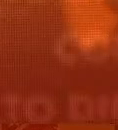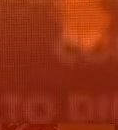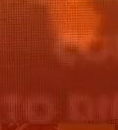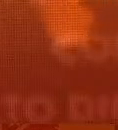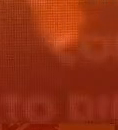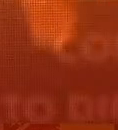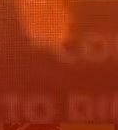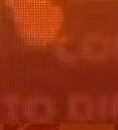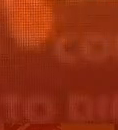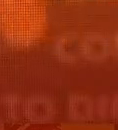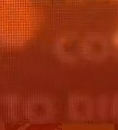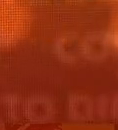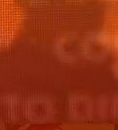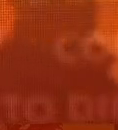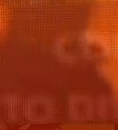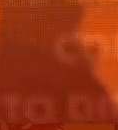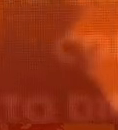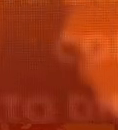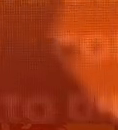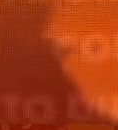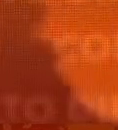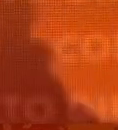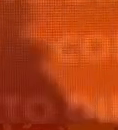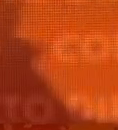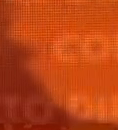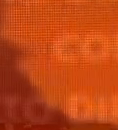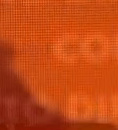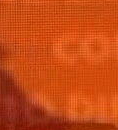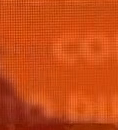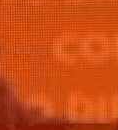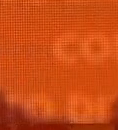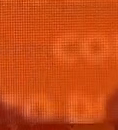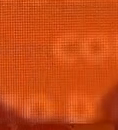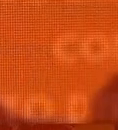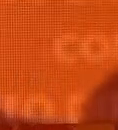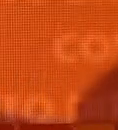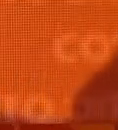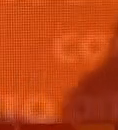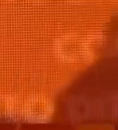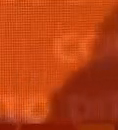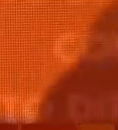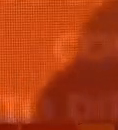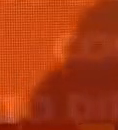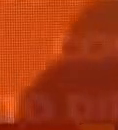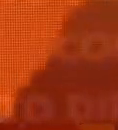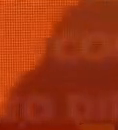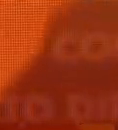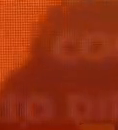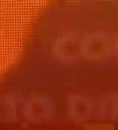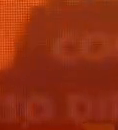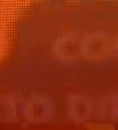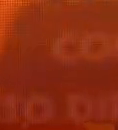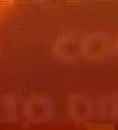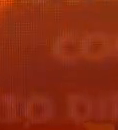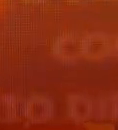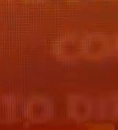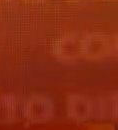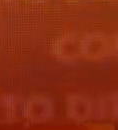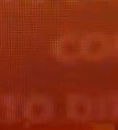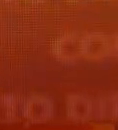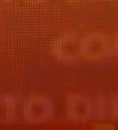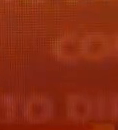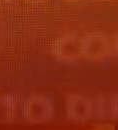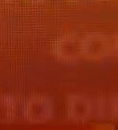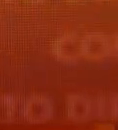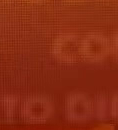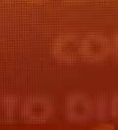Social Cristiano, para controlar la justicia de este país. Eso sintoniza muy claramente con